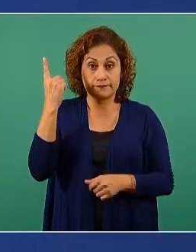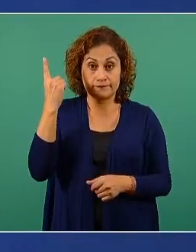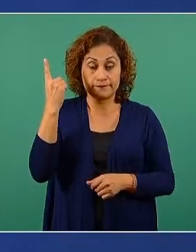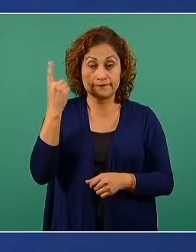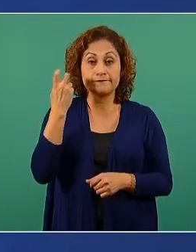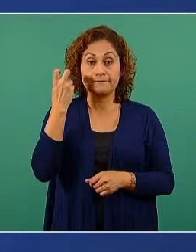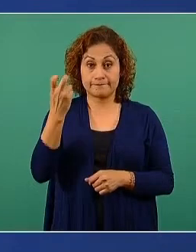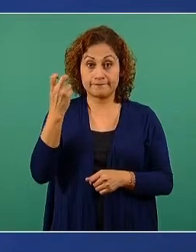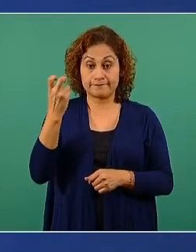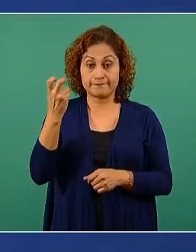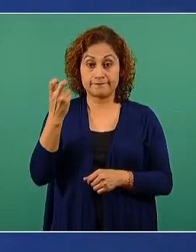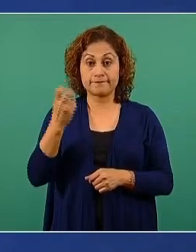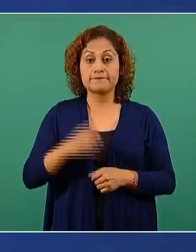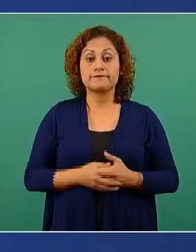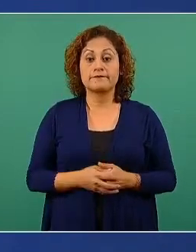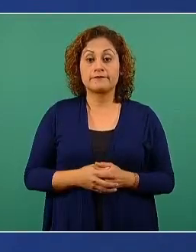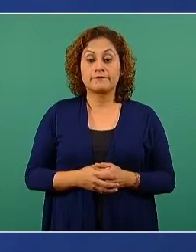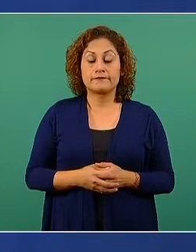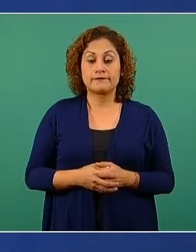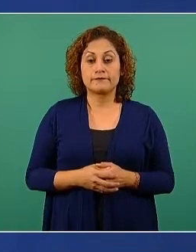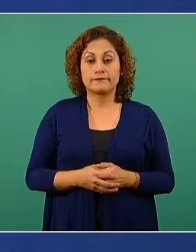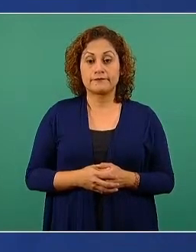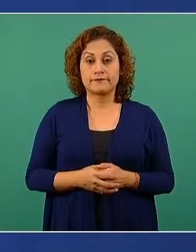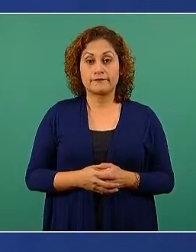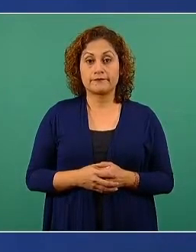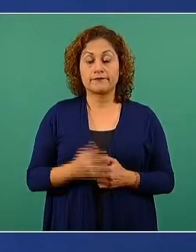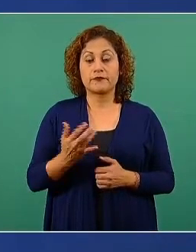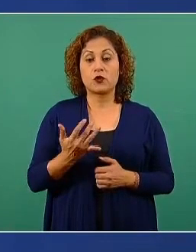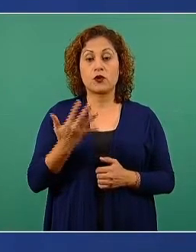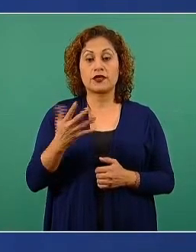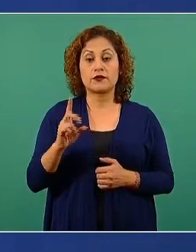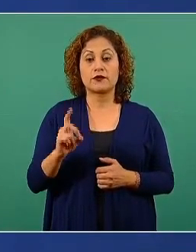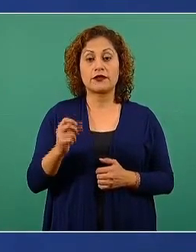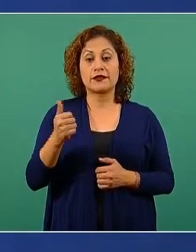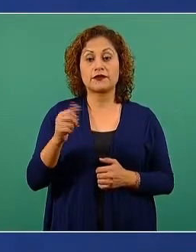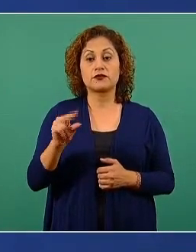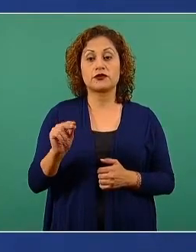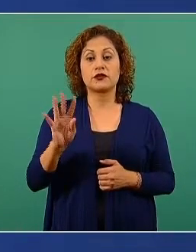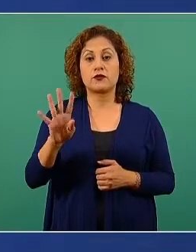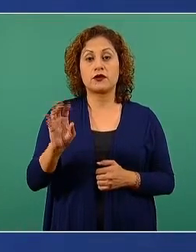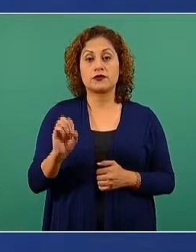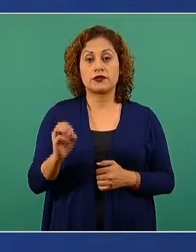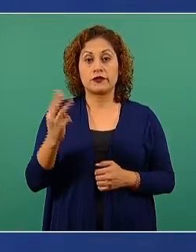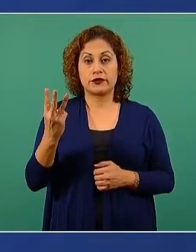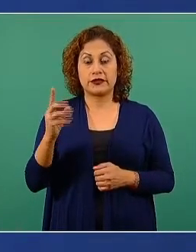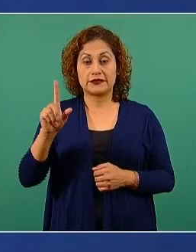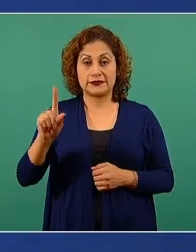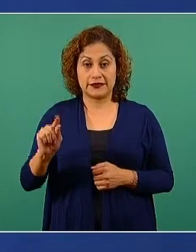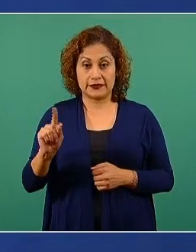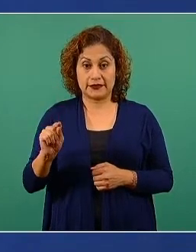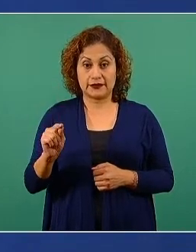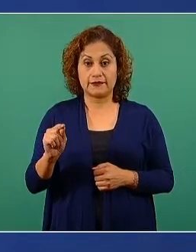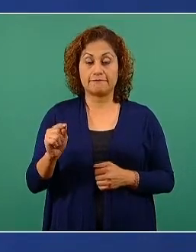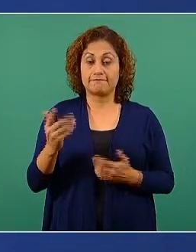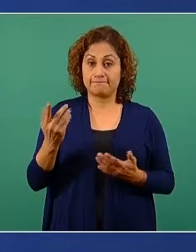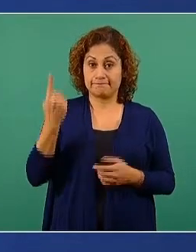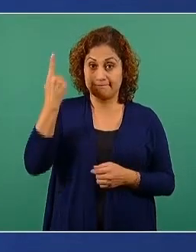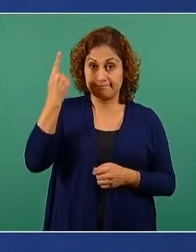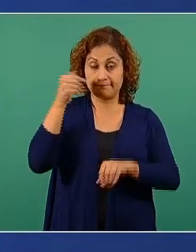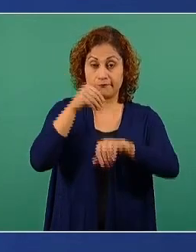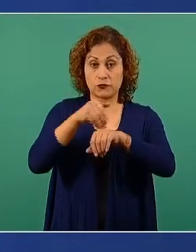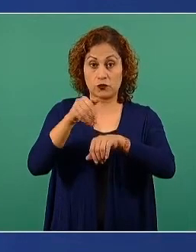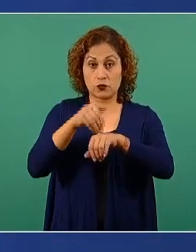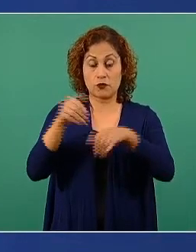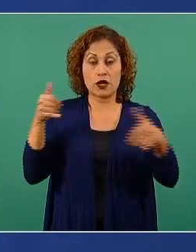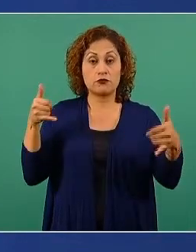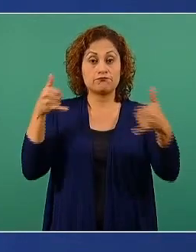tiene 55 36 84 0370. 36 84